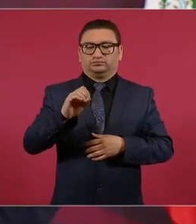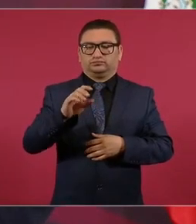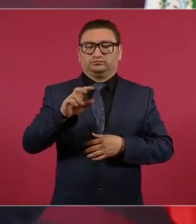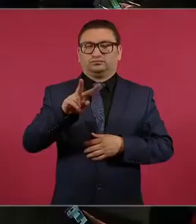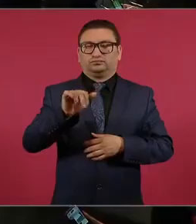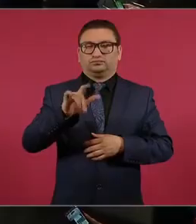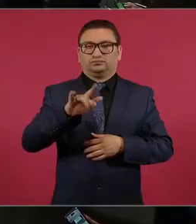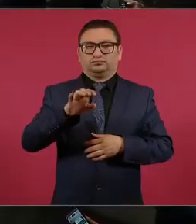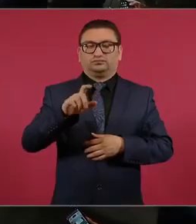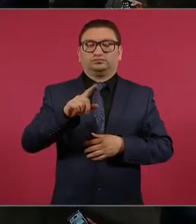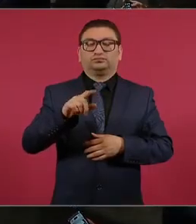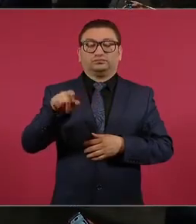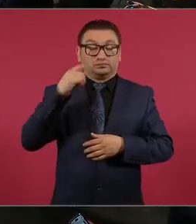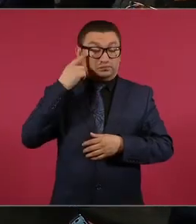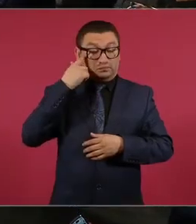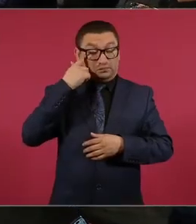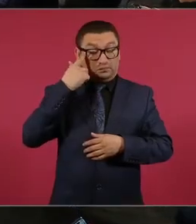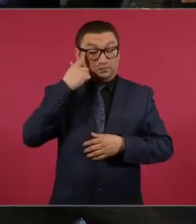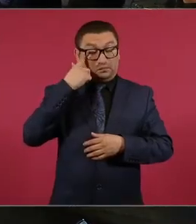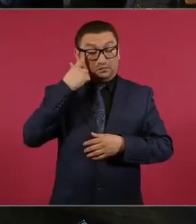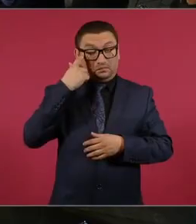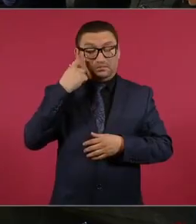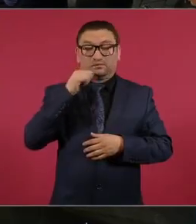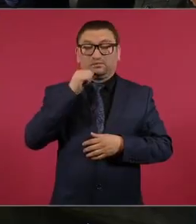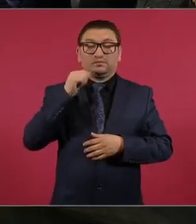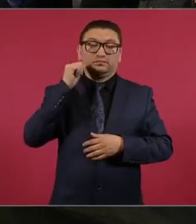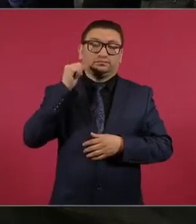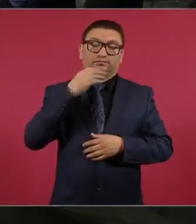entonces me hablaron ayer para informarme